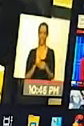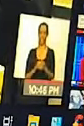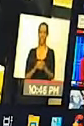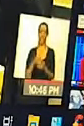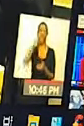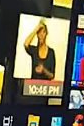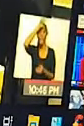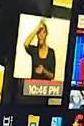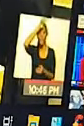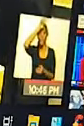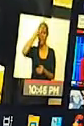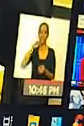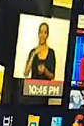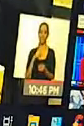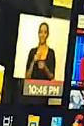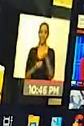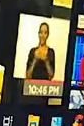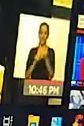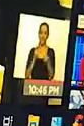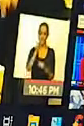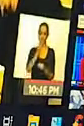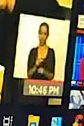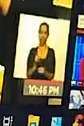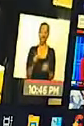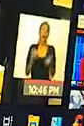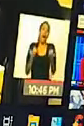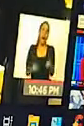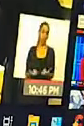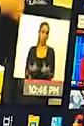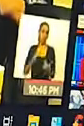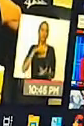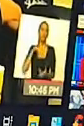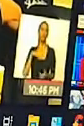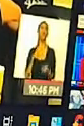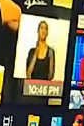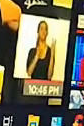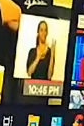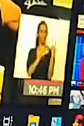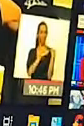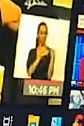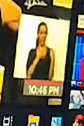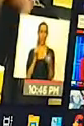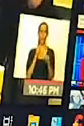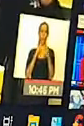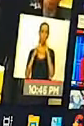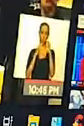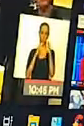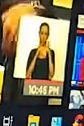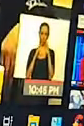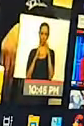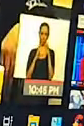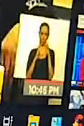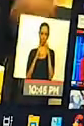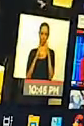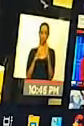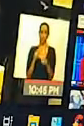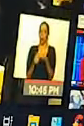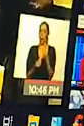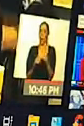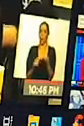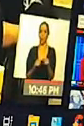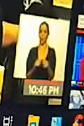estupideces que viene desencadenando este personaje. Ahora bien, es nuestra responsabilidad como comunicadores alternativos, como periodistas, este